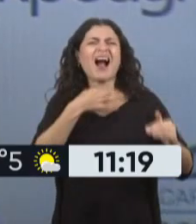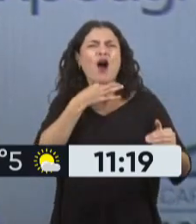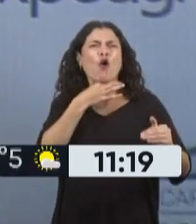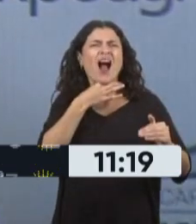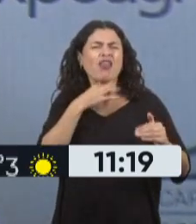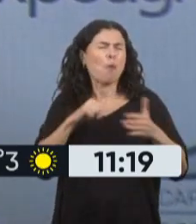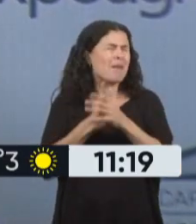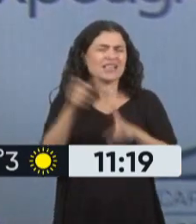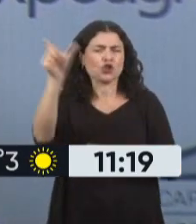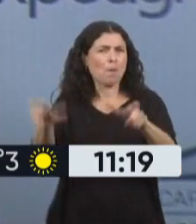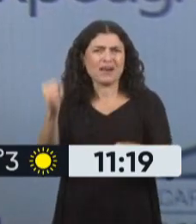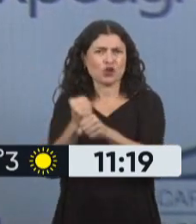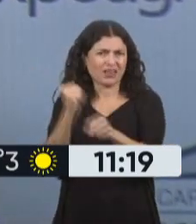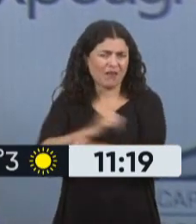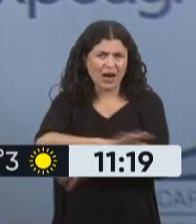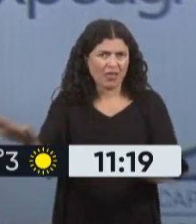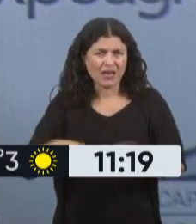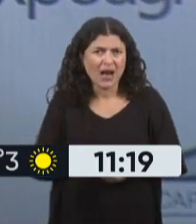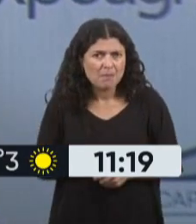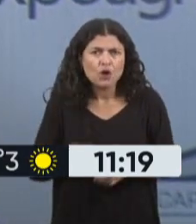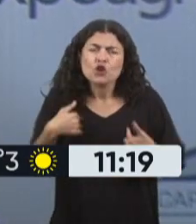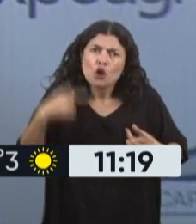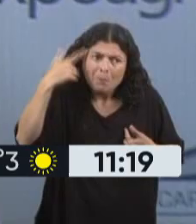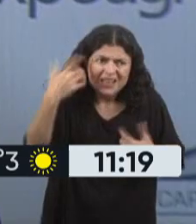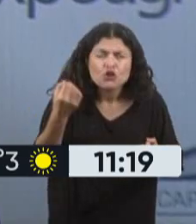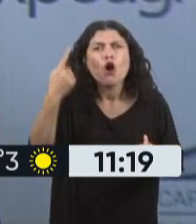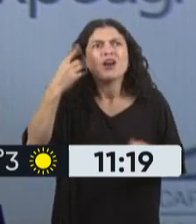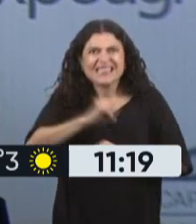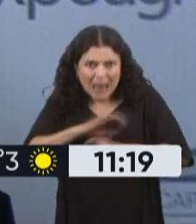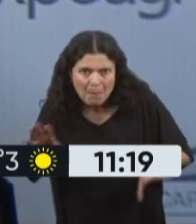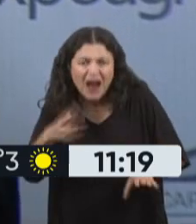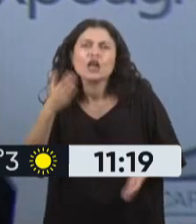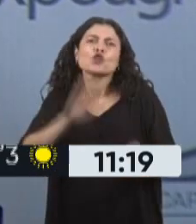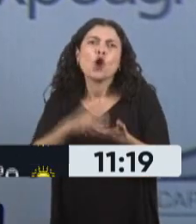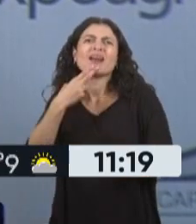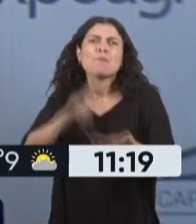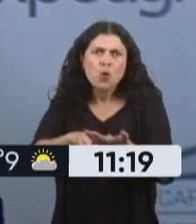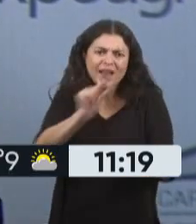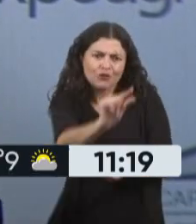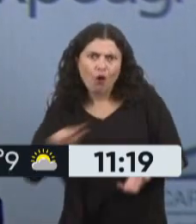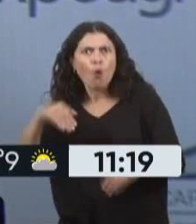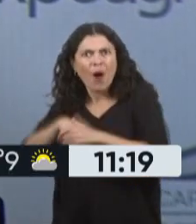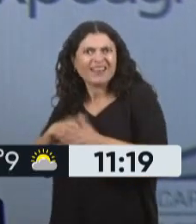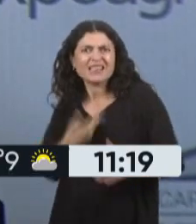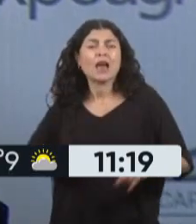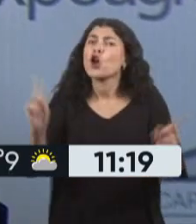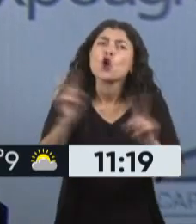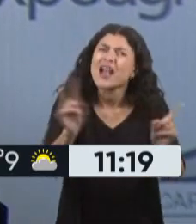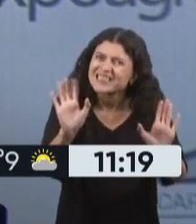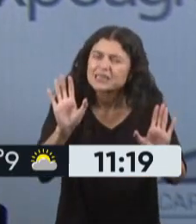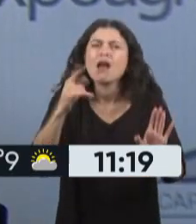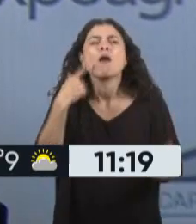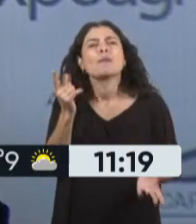Esto no quiere decir que no considere que las retenciones sean una aberración. Lo que digo es que en términos de magnitud el problema era mucho